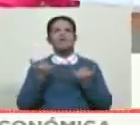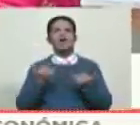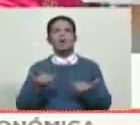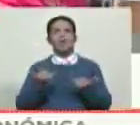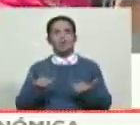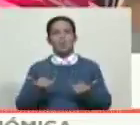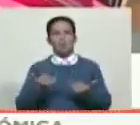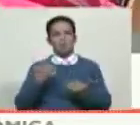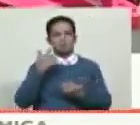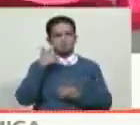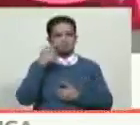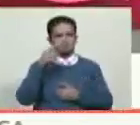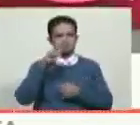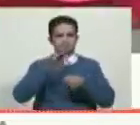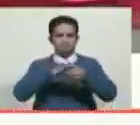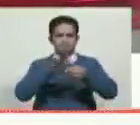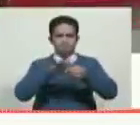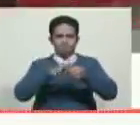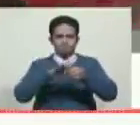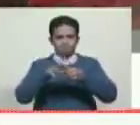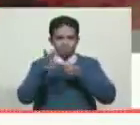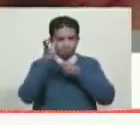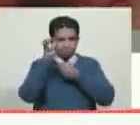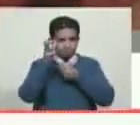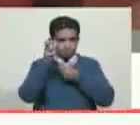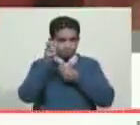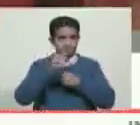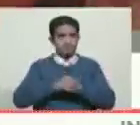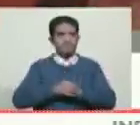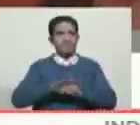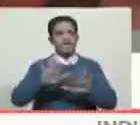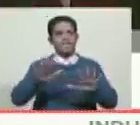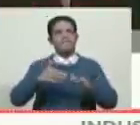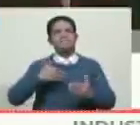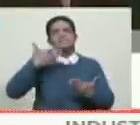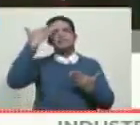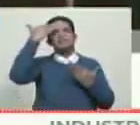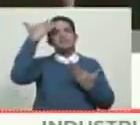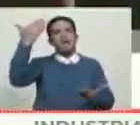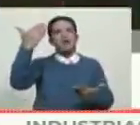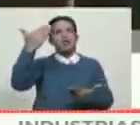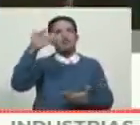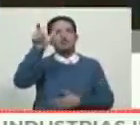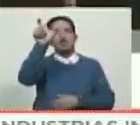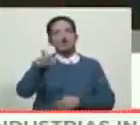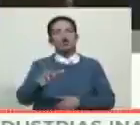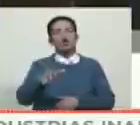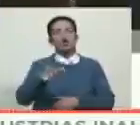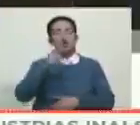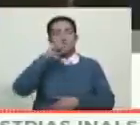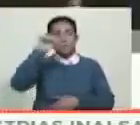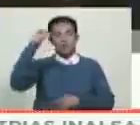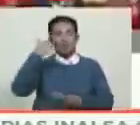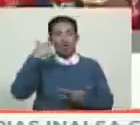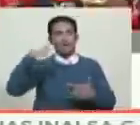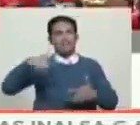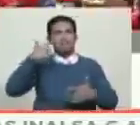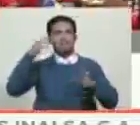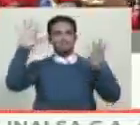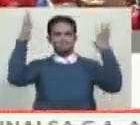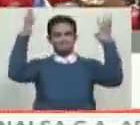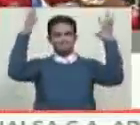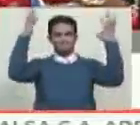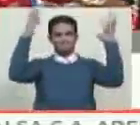Ahora. Miren, vamos a hacer algo, vamos a mandarle un saludo al hermano Nicolás Maduro desde Lara.